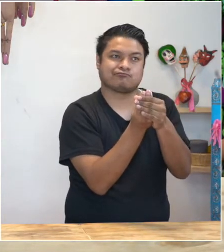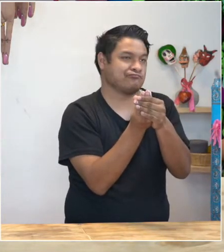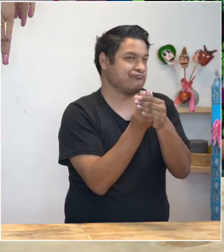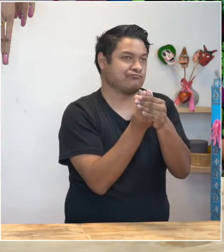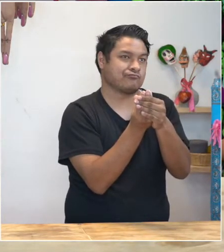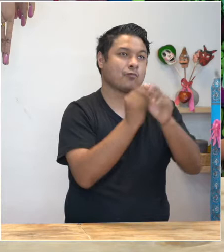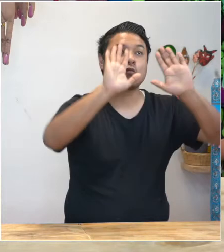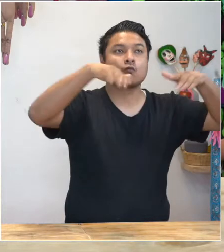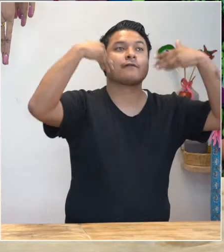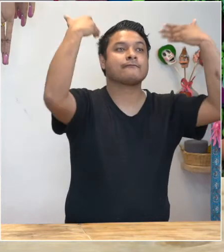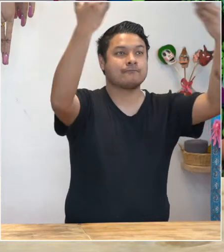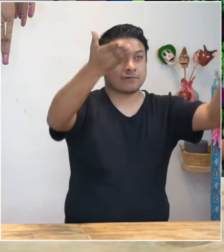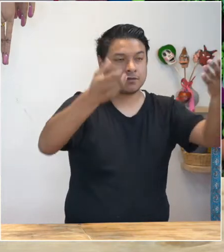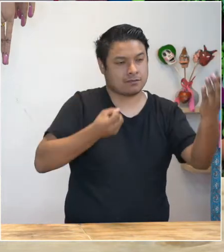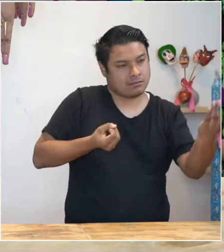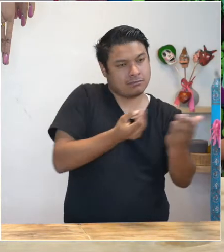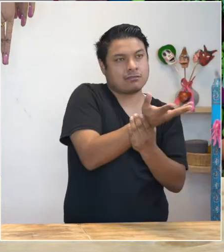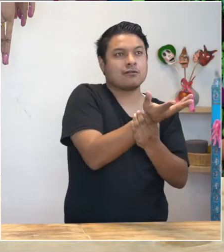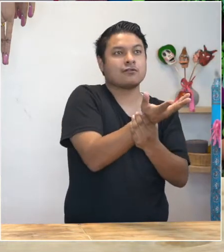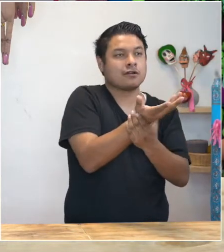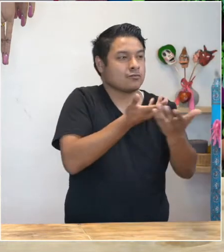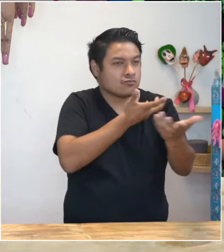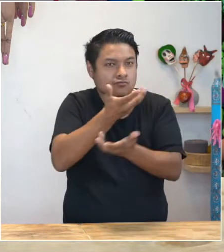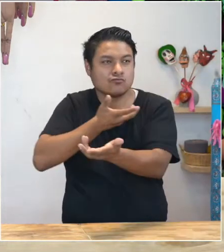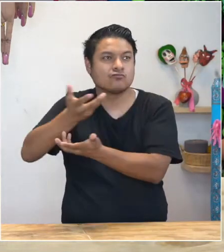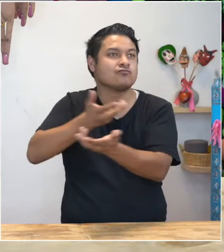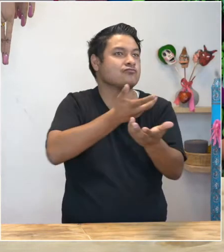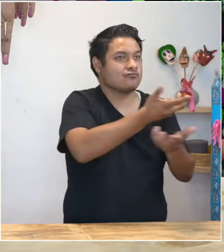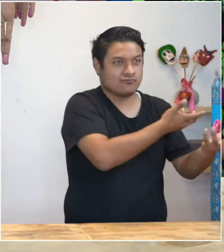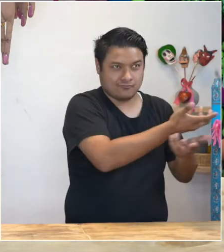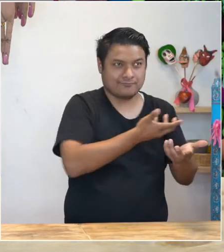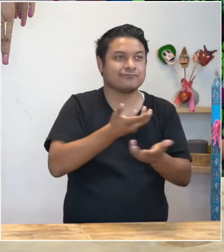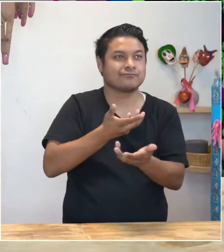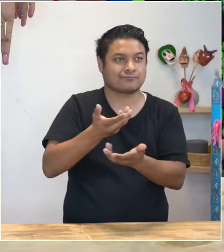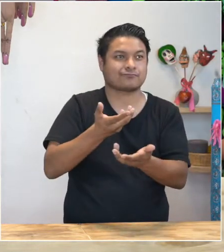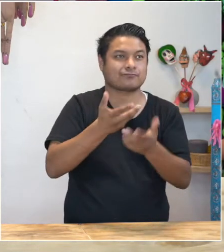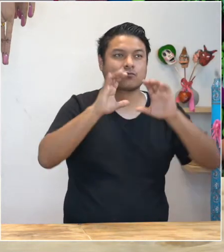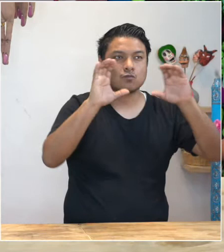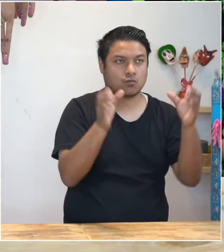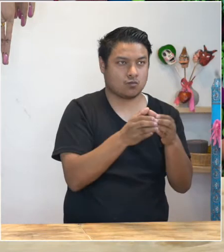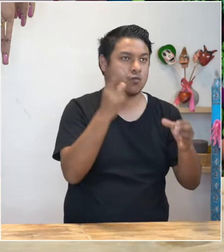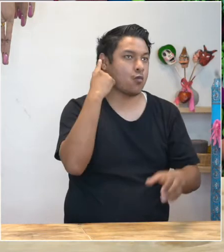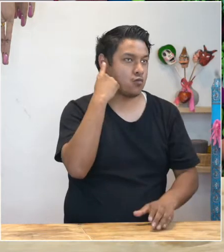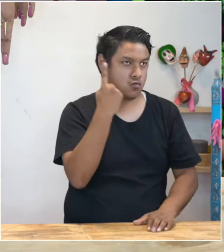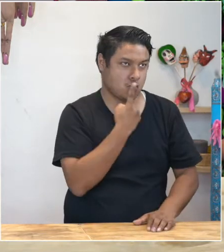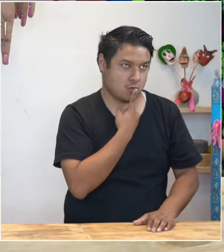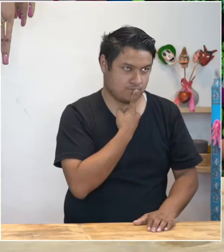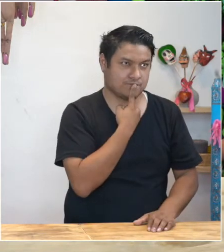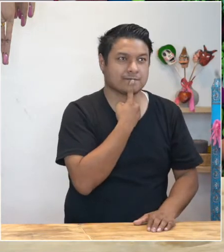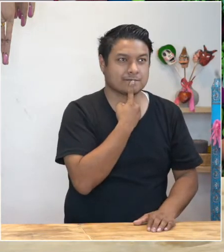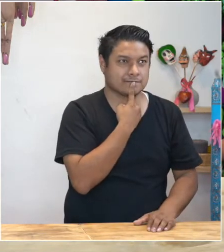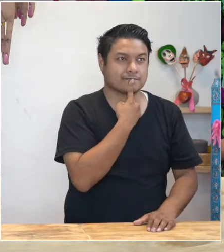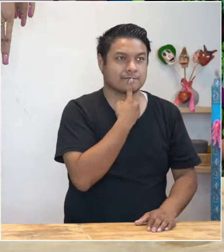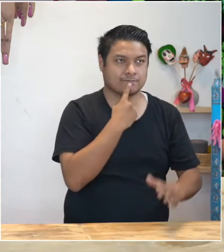Ellos tenían la esperanza, tienen la esperanza y la inquietud de que siga todavía este proyecto